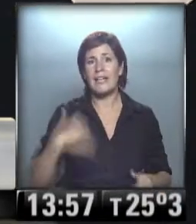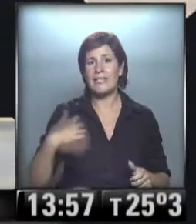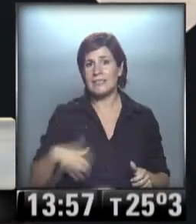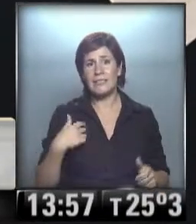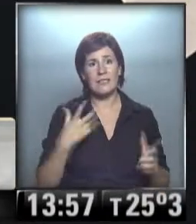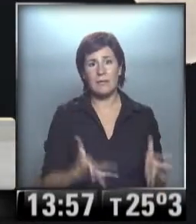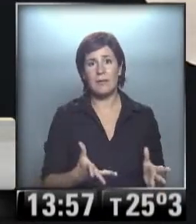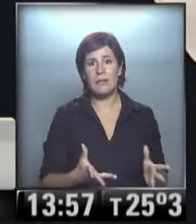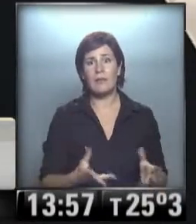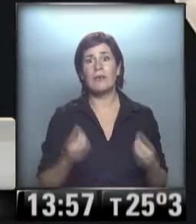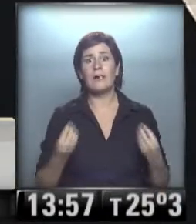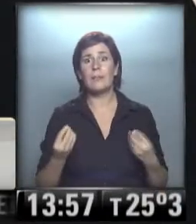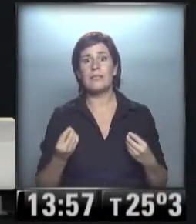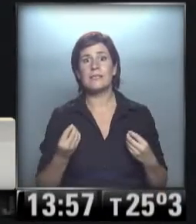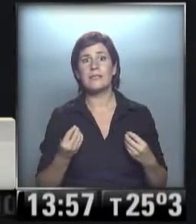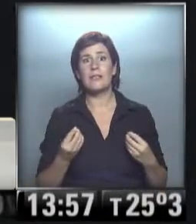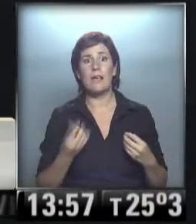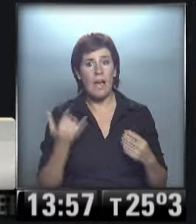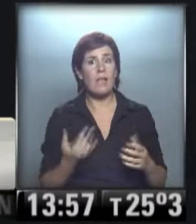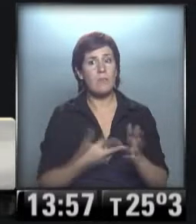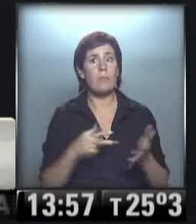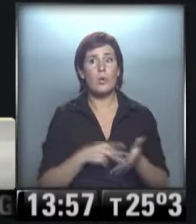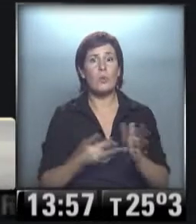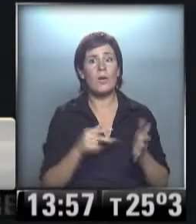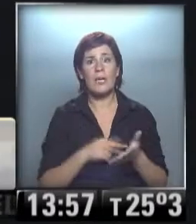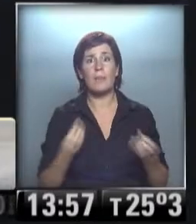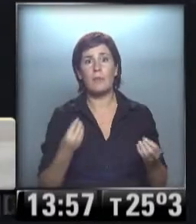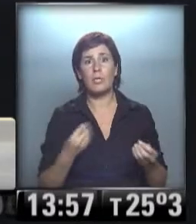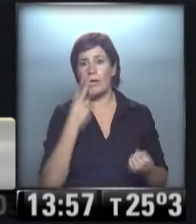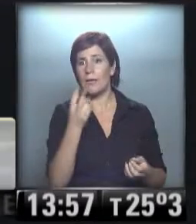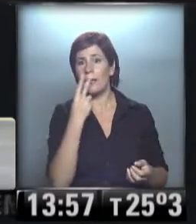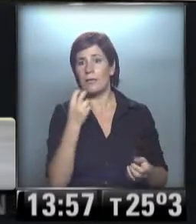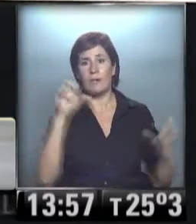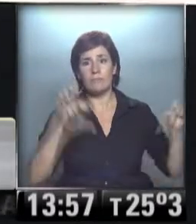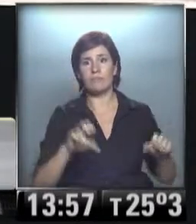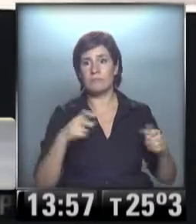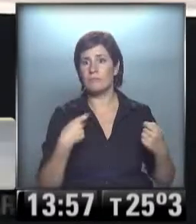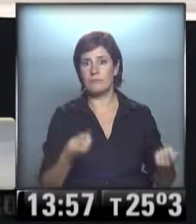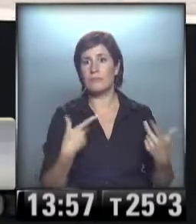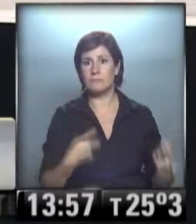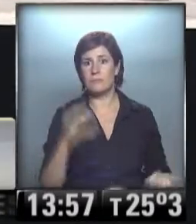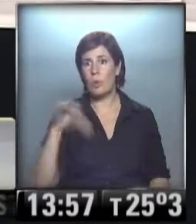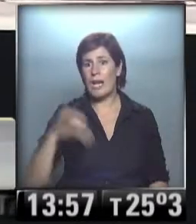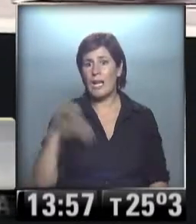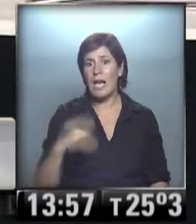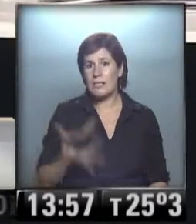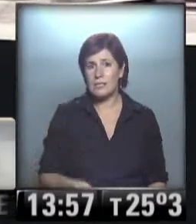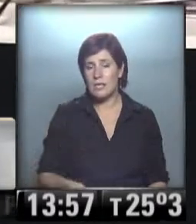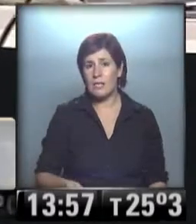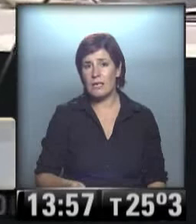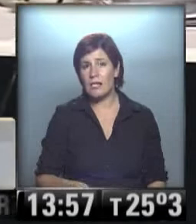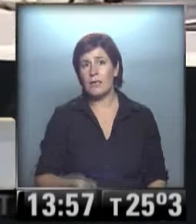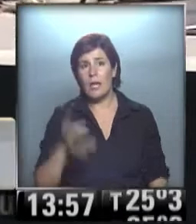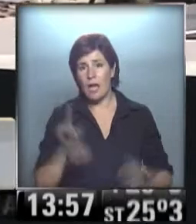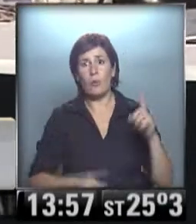viera, pero nos estaba generando un problema en términos de nuestra balanza energética, porque puede ser, para muchas empresas a veces